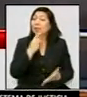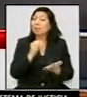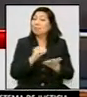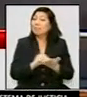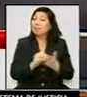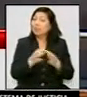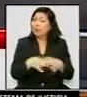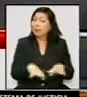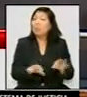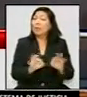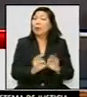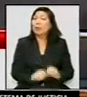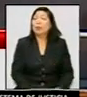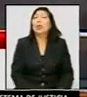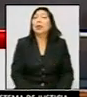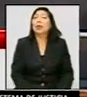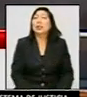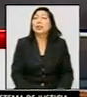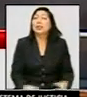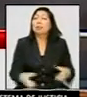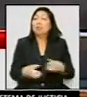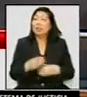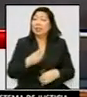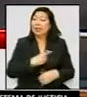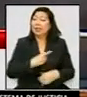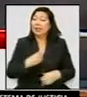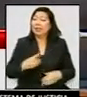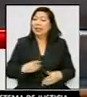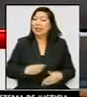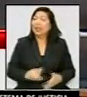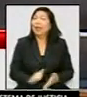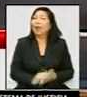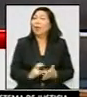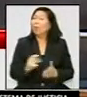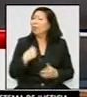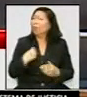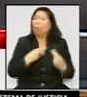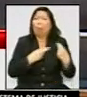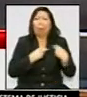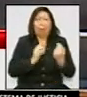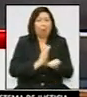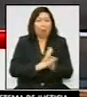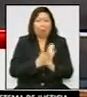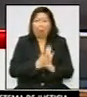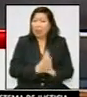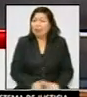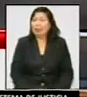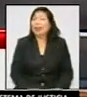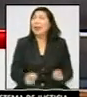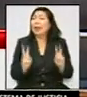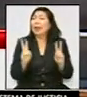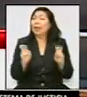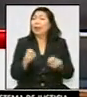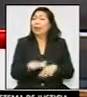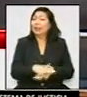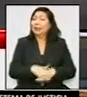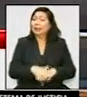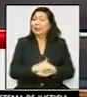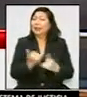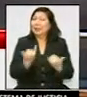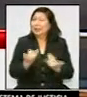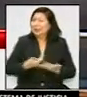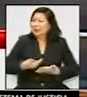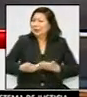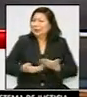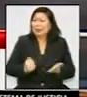puntual, como miembro incluso de la mesa directiva, que no me responsabilizo de los temas administrativos que están